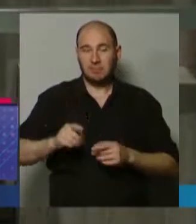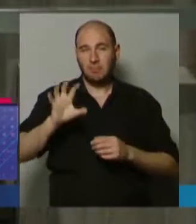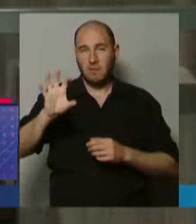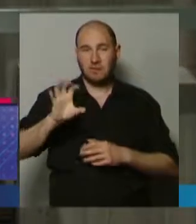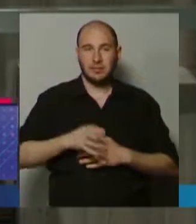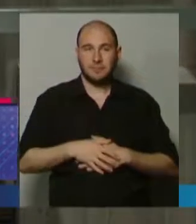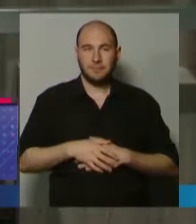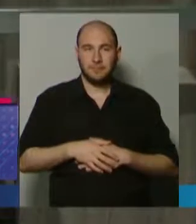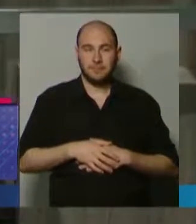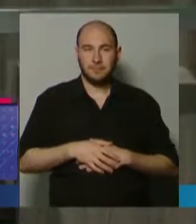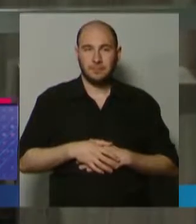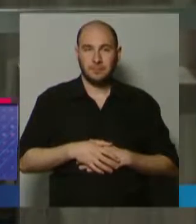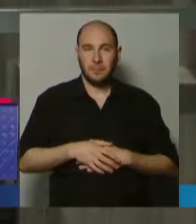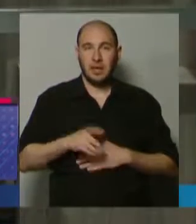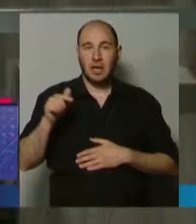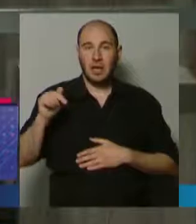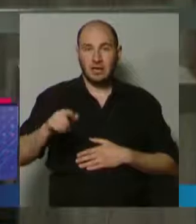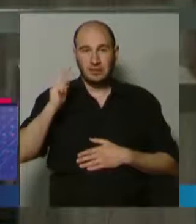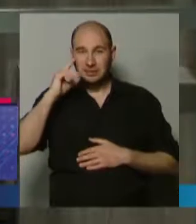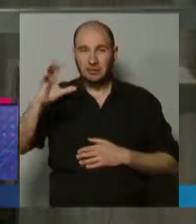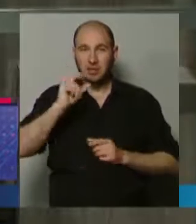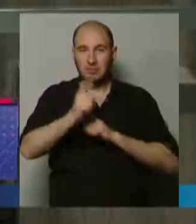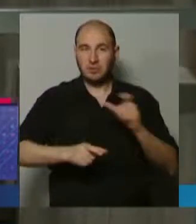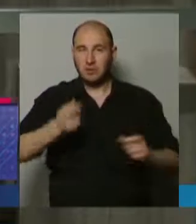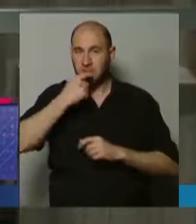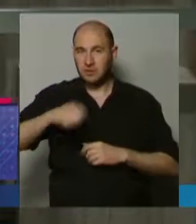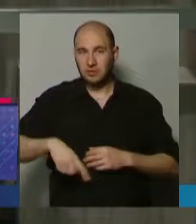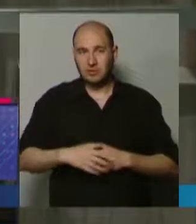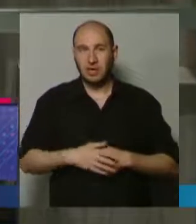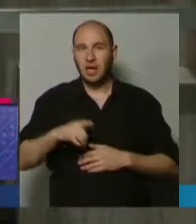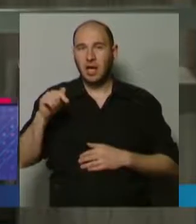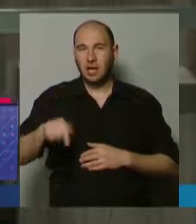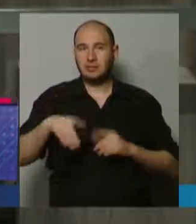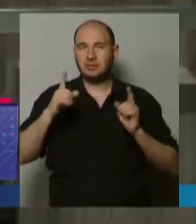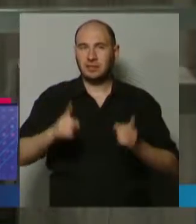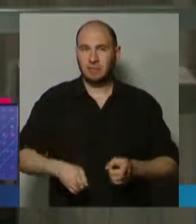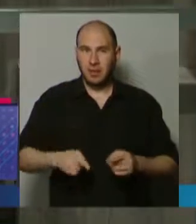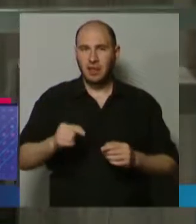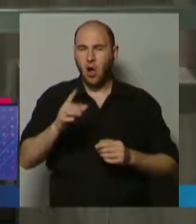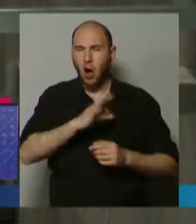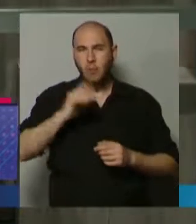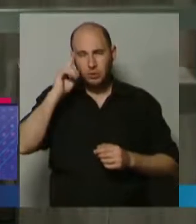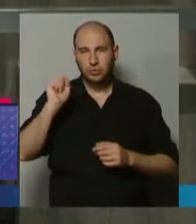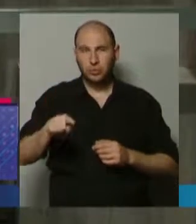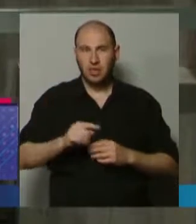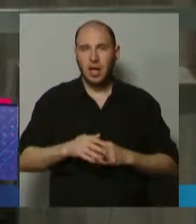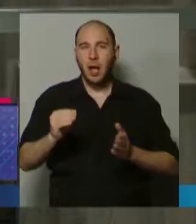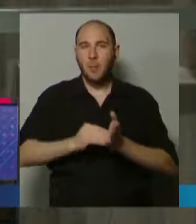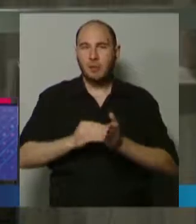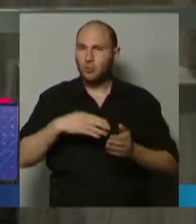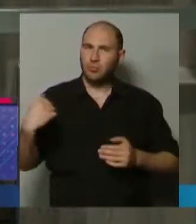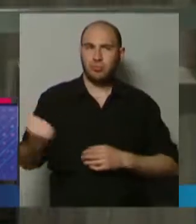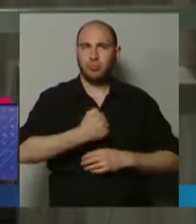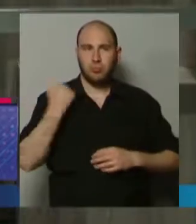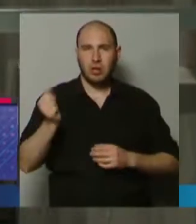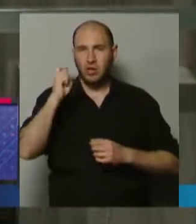provincia. Sin duda es algo que han tenido en cuenta los mendocinos. Esto ha sido también, según tu criterio, José, el momento decisivo, no